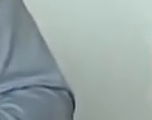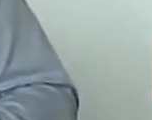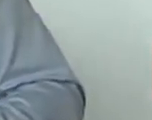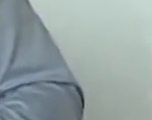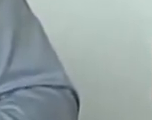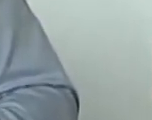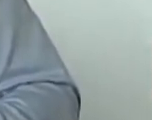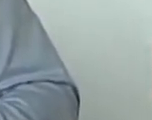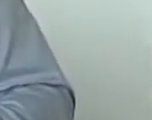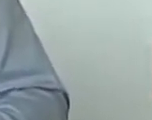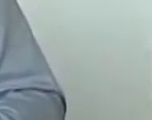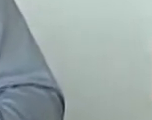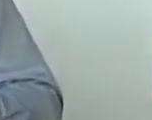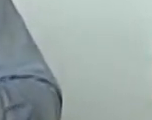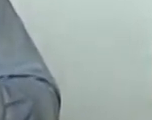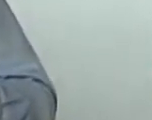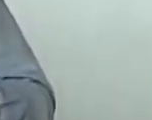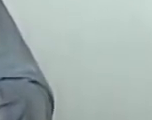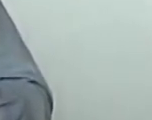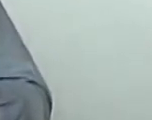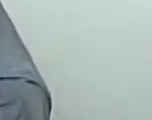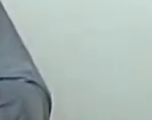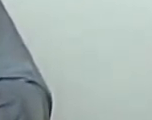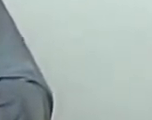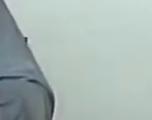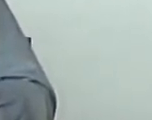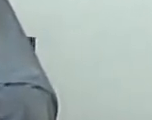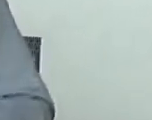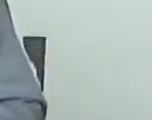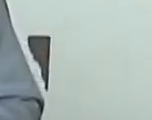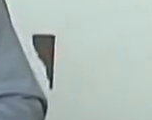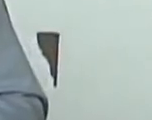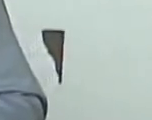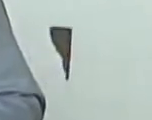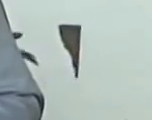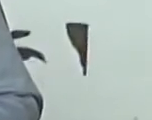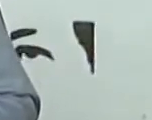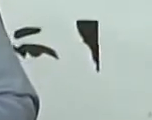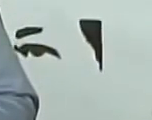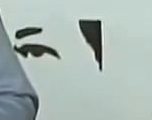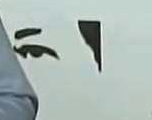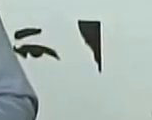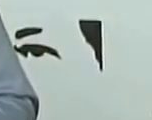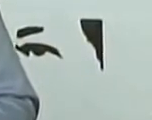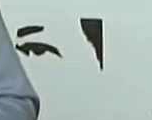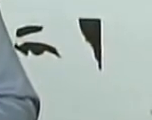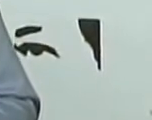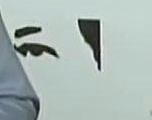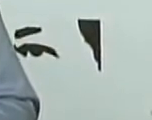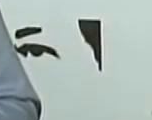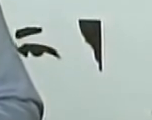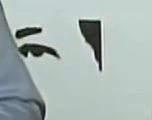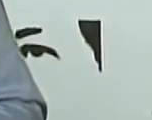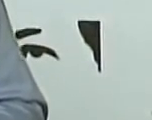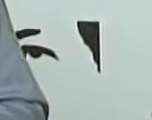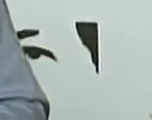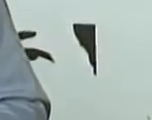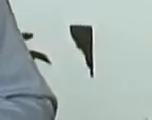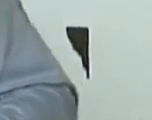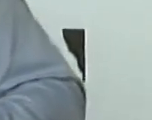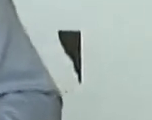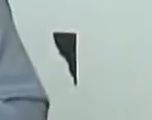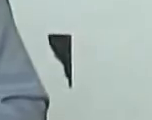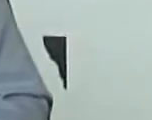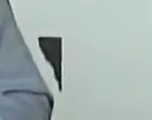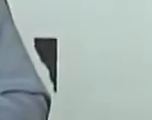mundo para ofrecer nuestro petróleo y además también respaldó los anuncios que hacía el presidente nicolas módulo en materia laboral